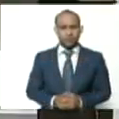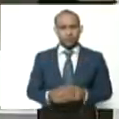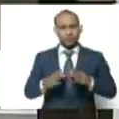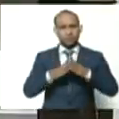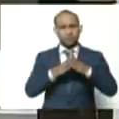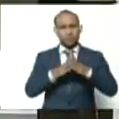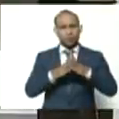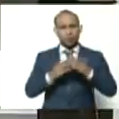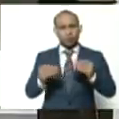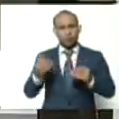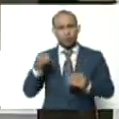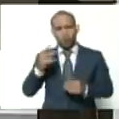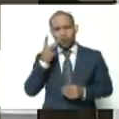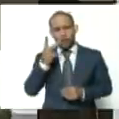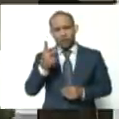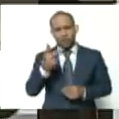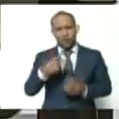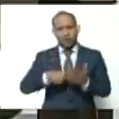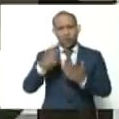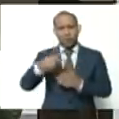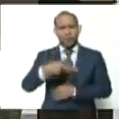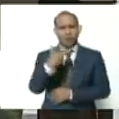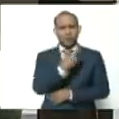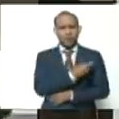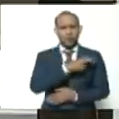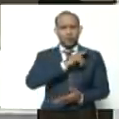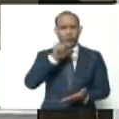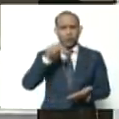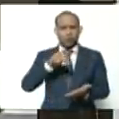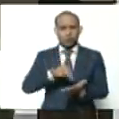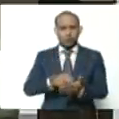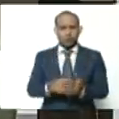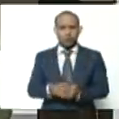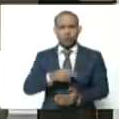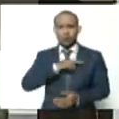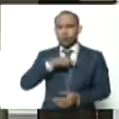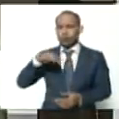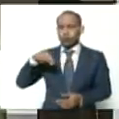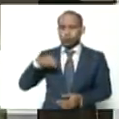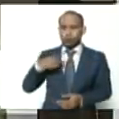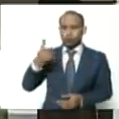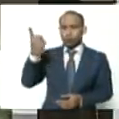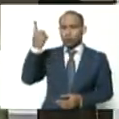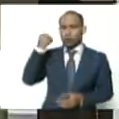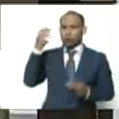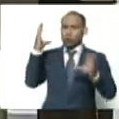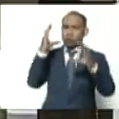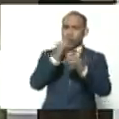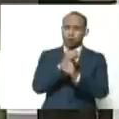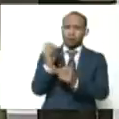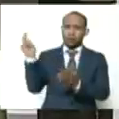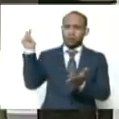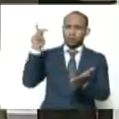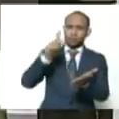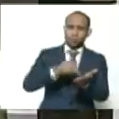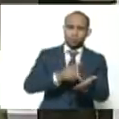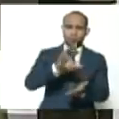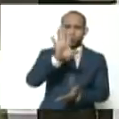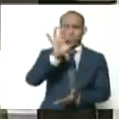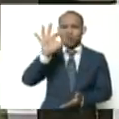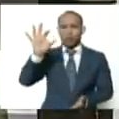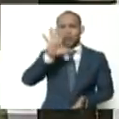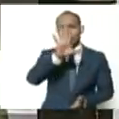todo lo que tiene que ver con el plan de vacunación nacional. Anoche, más o menos a esta hora, llegaron 500.000